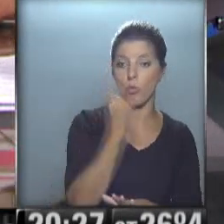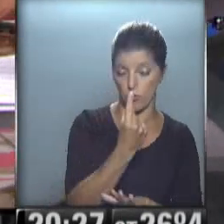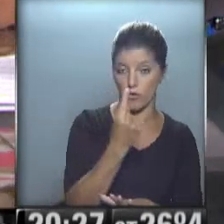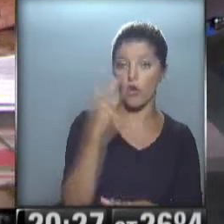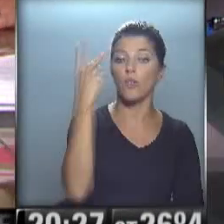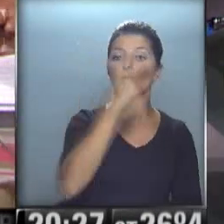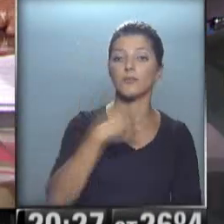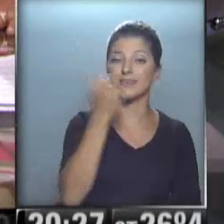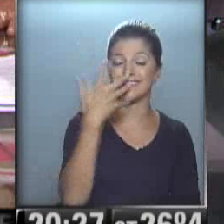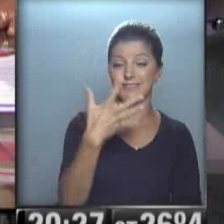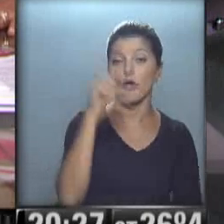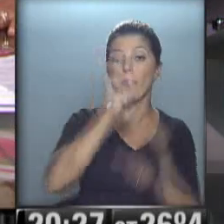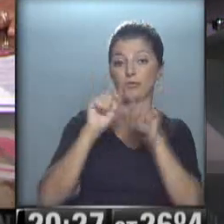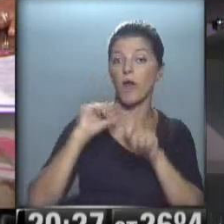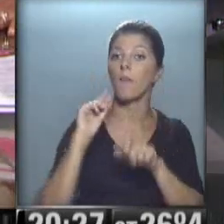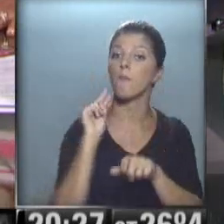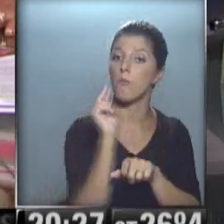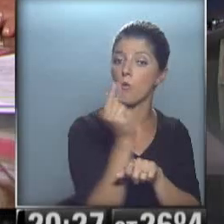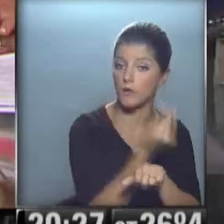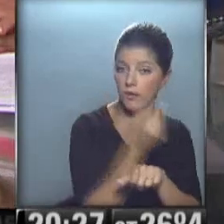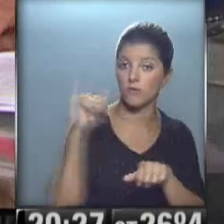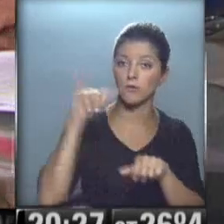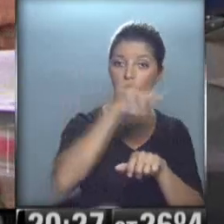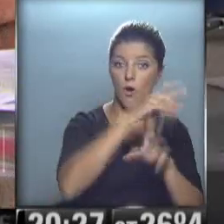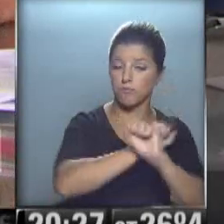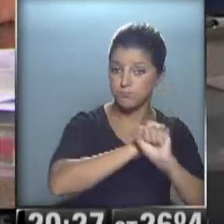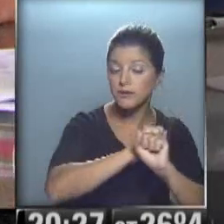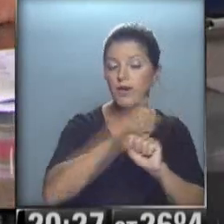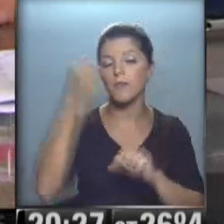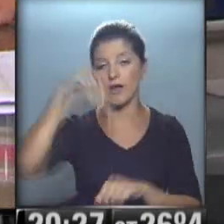265 personas en una tragedia de American Airlines. Muy bien. Hacemos la primera pausa.